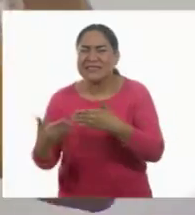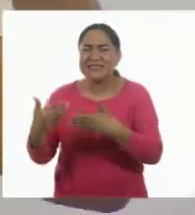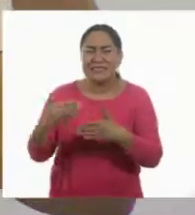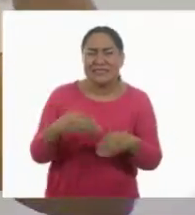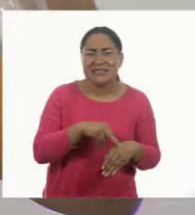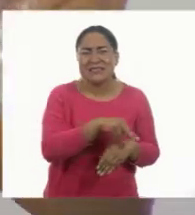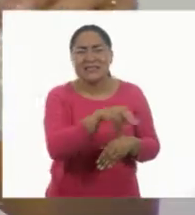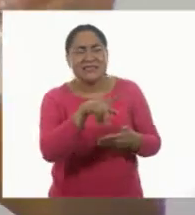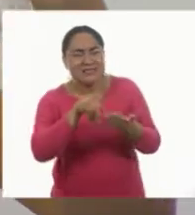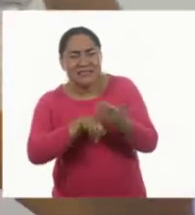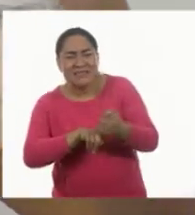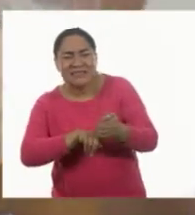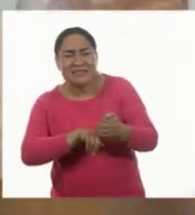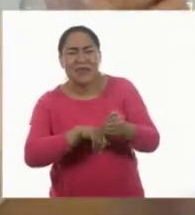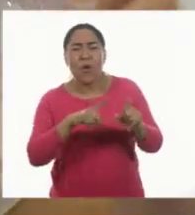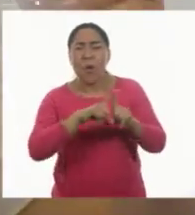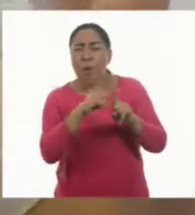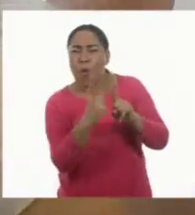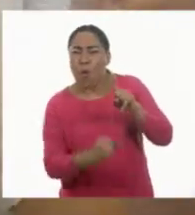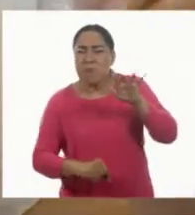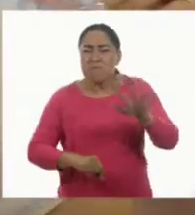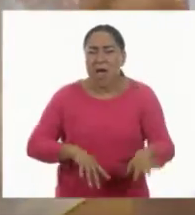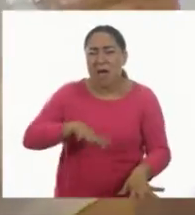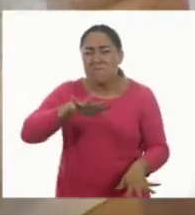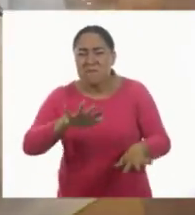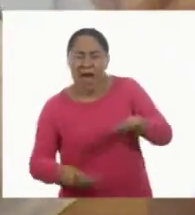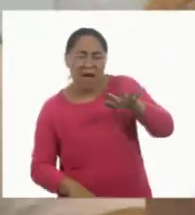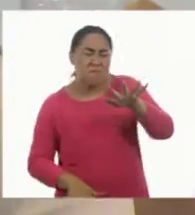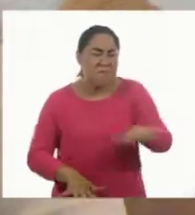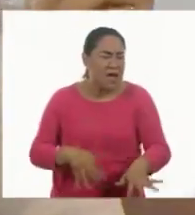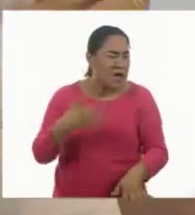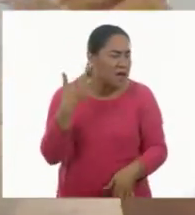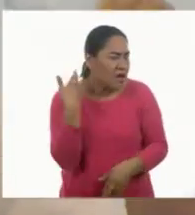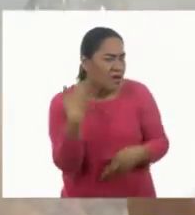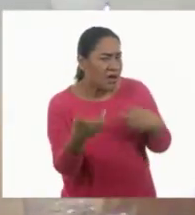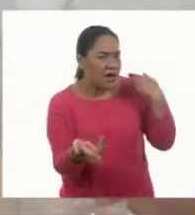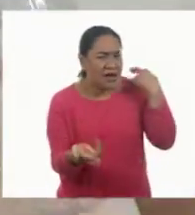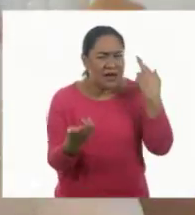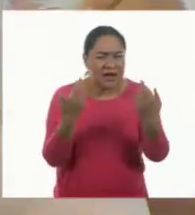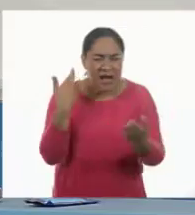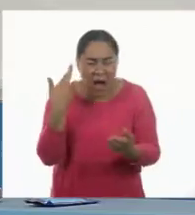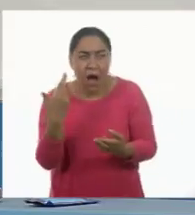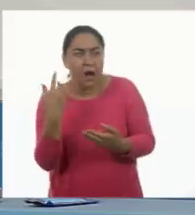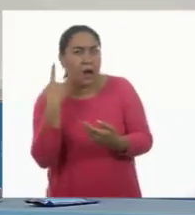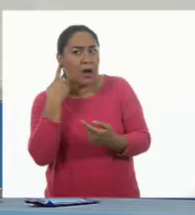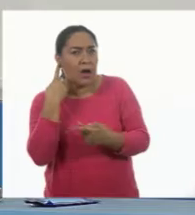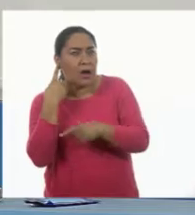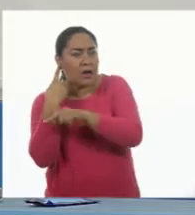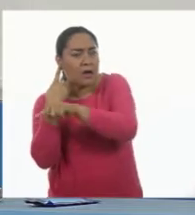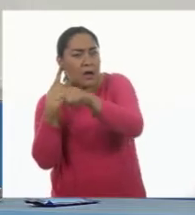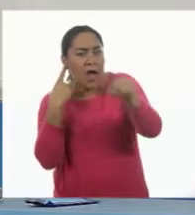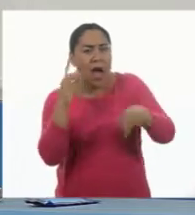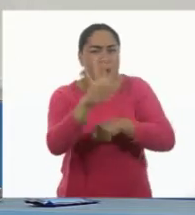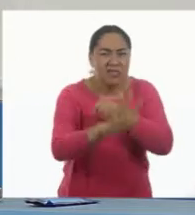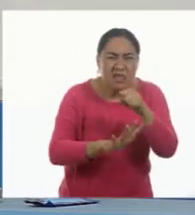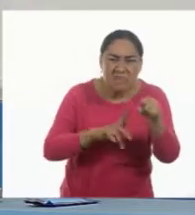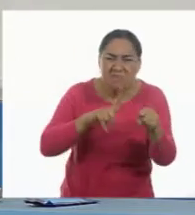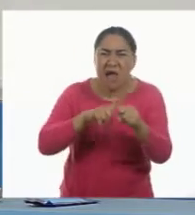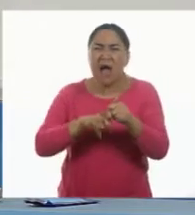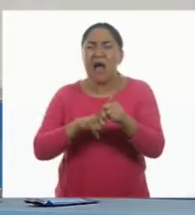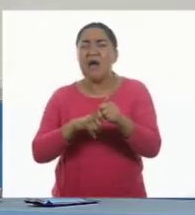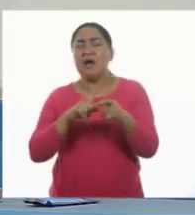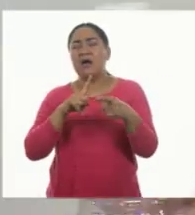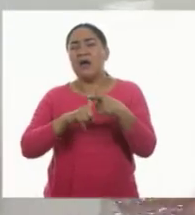hojarasca, sí, y se oían los sonidos de los animales, de rapiña, como